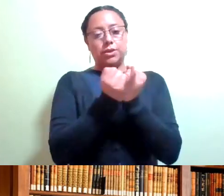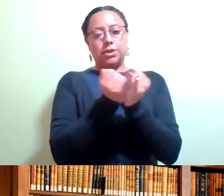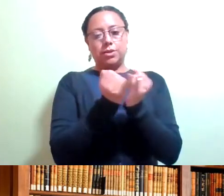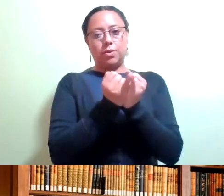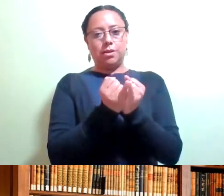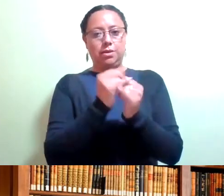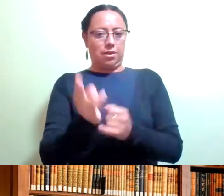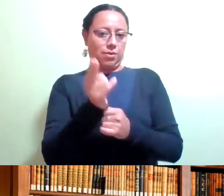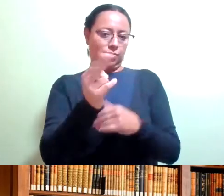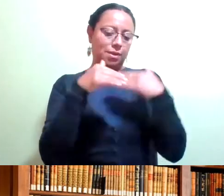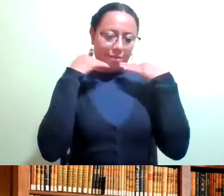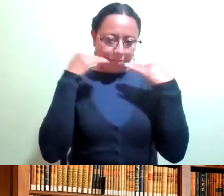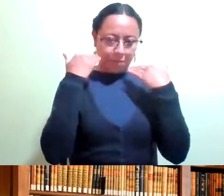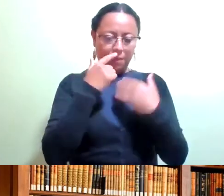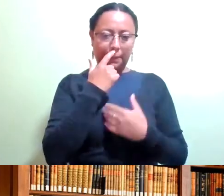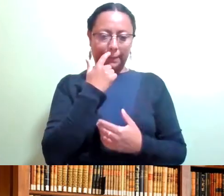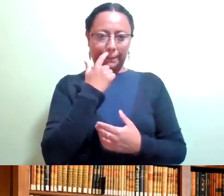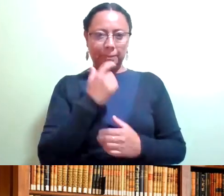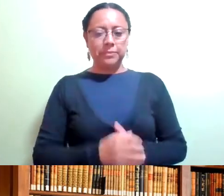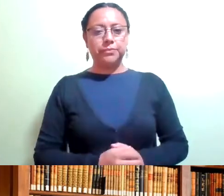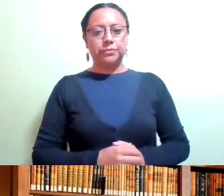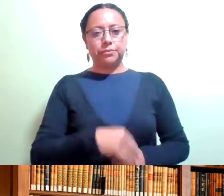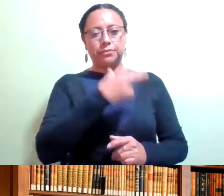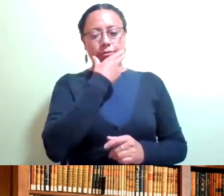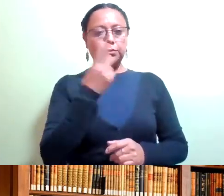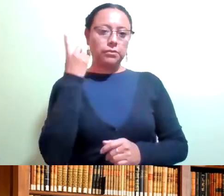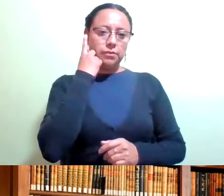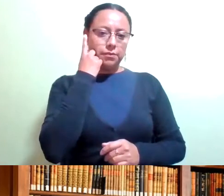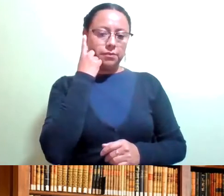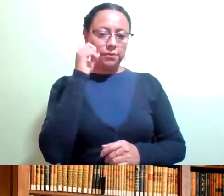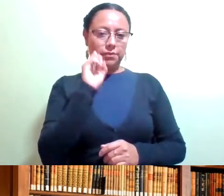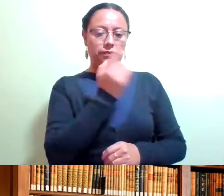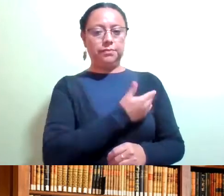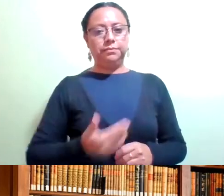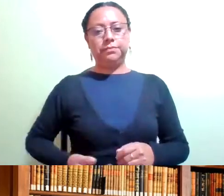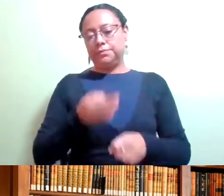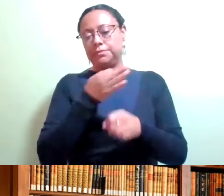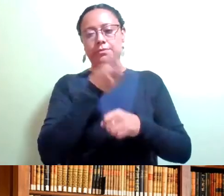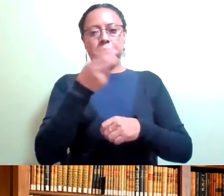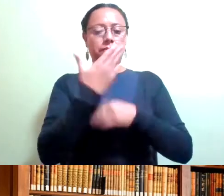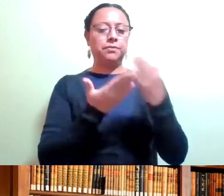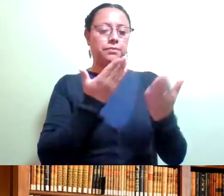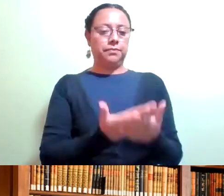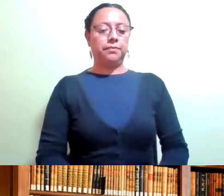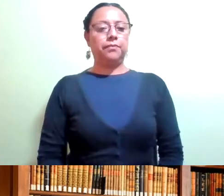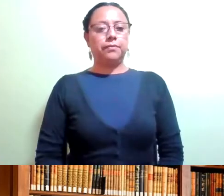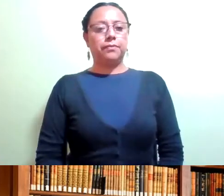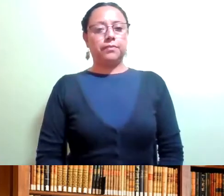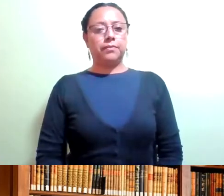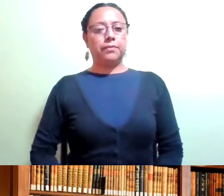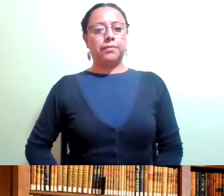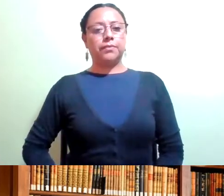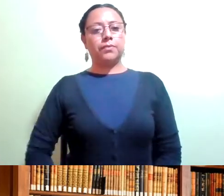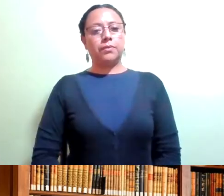a considerar, señor presidente, y bueno, pues es digamos, un planteamiento que no podía yo dejar de